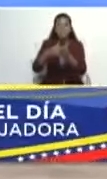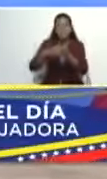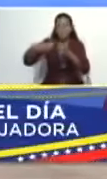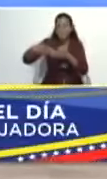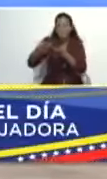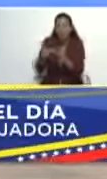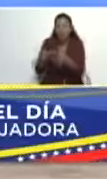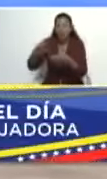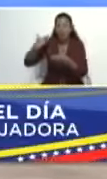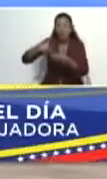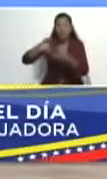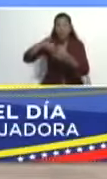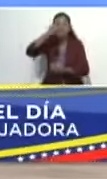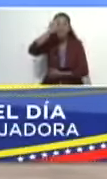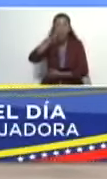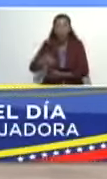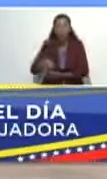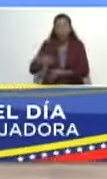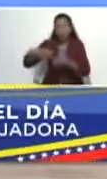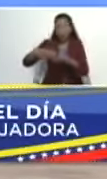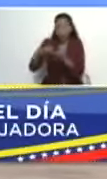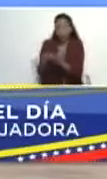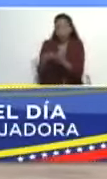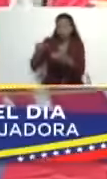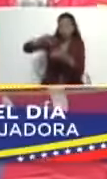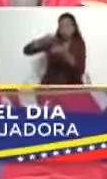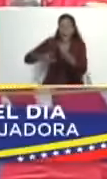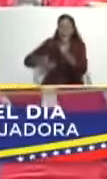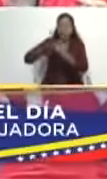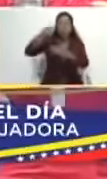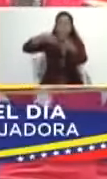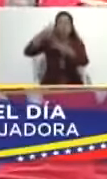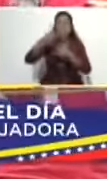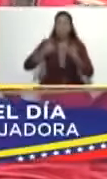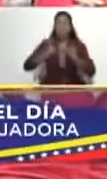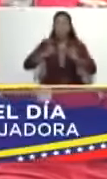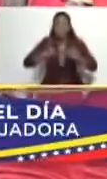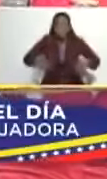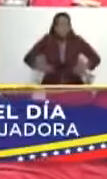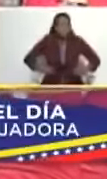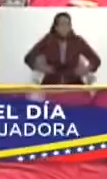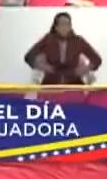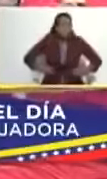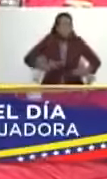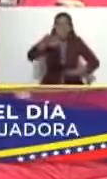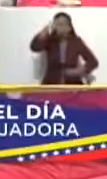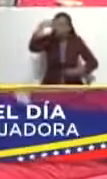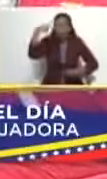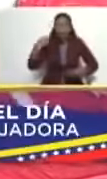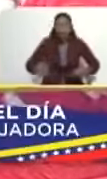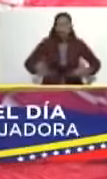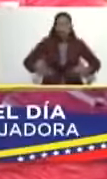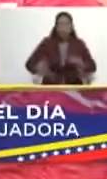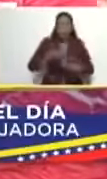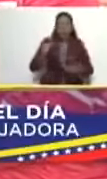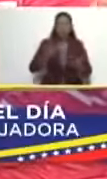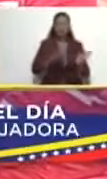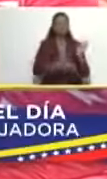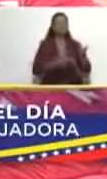petróleo diario, con esfuerzo propio, con las vísceras, No hay licencia que nos